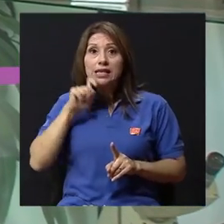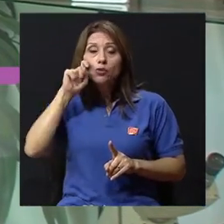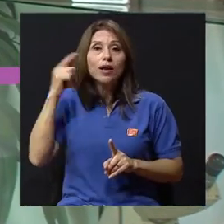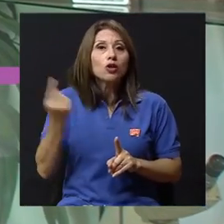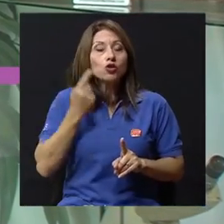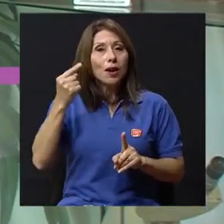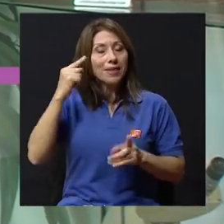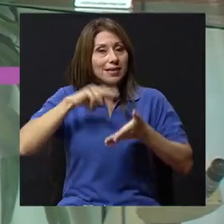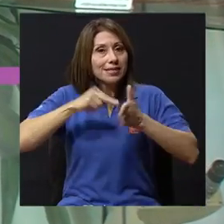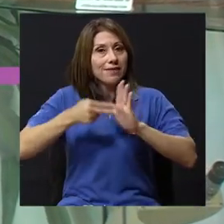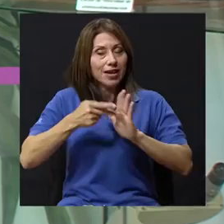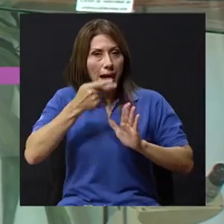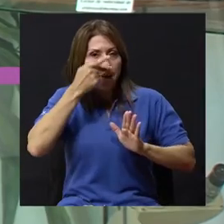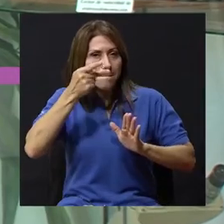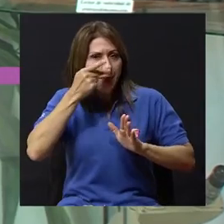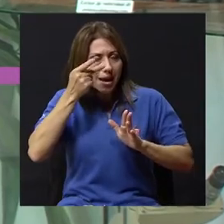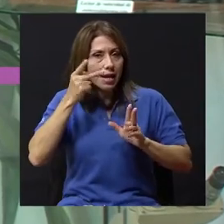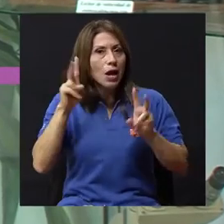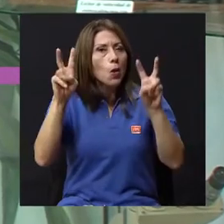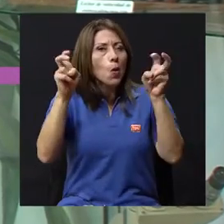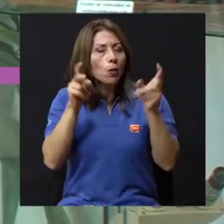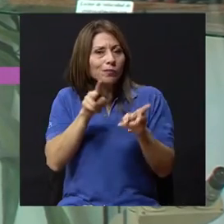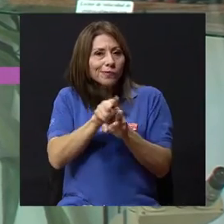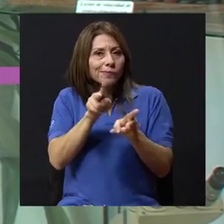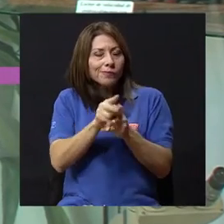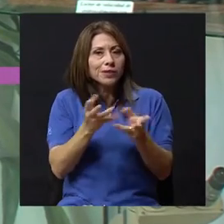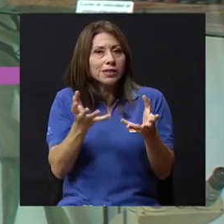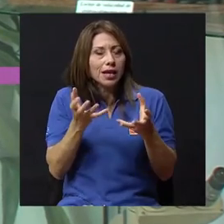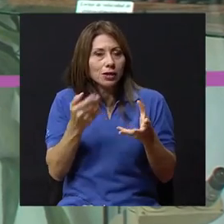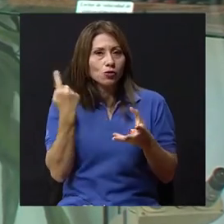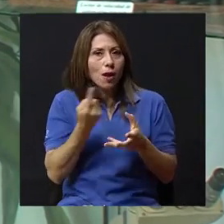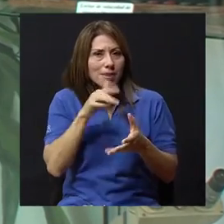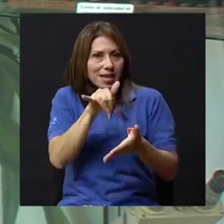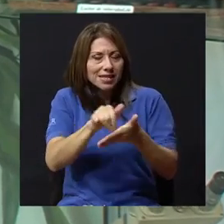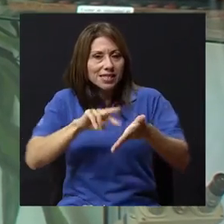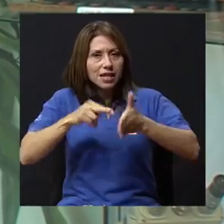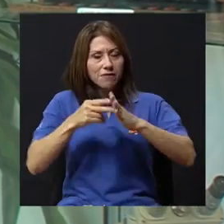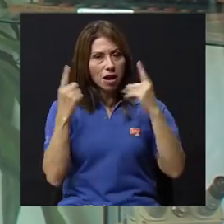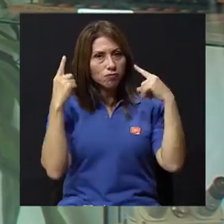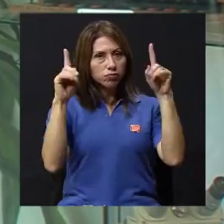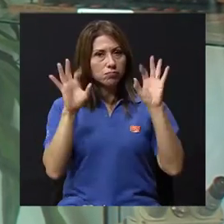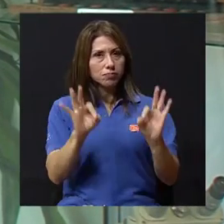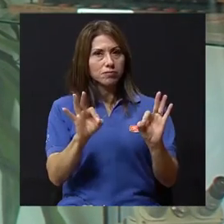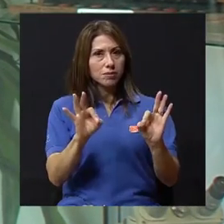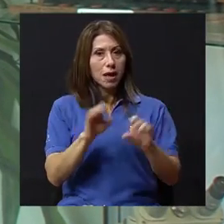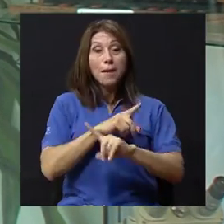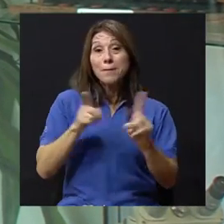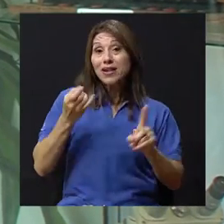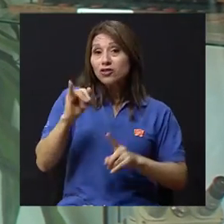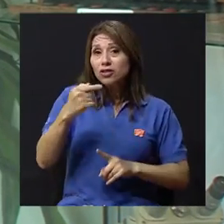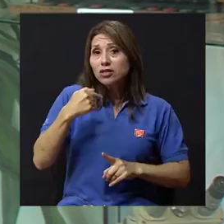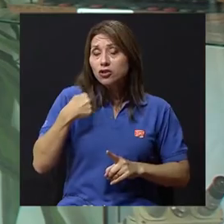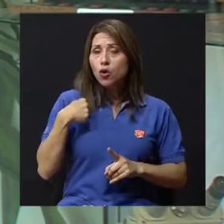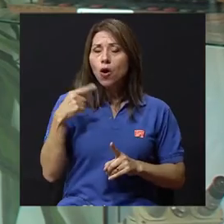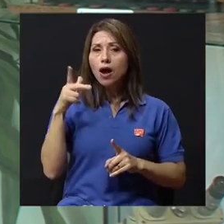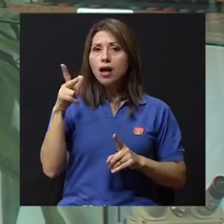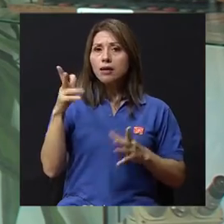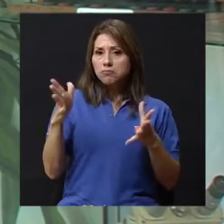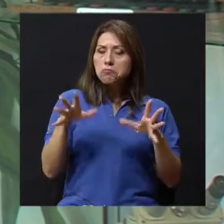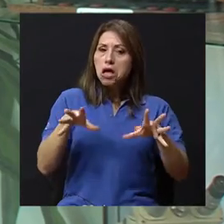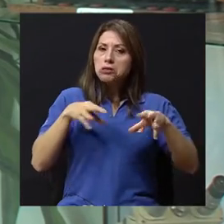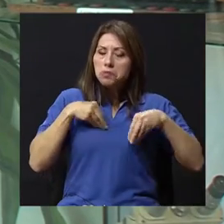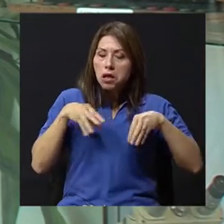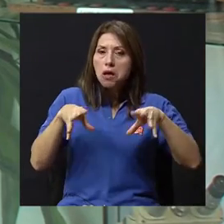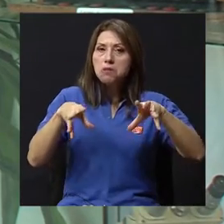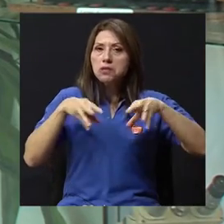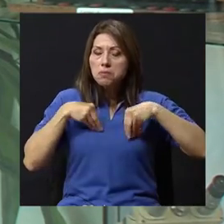es alrededor del pene erecto, alrededor de buscar, entre comillas, conquistas, ¿no? Entonces, si yo he tenido esos mensajes y no los he criticado, sino que